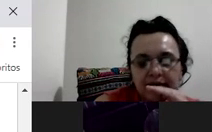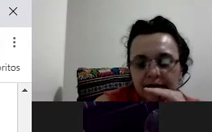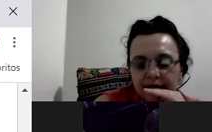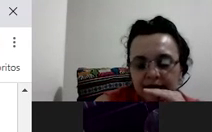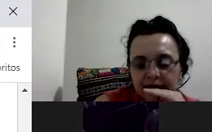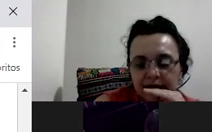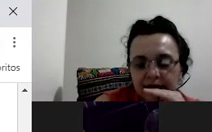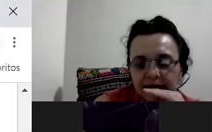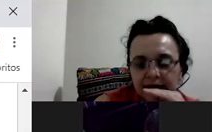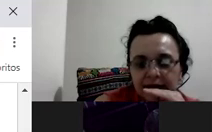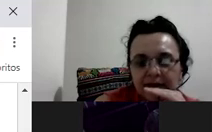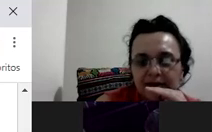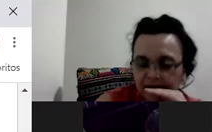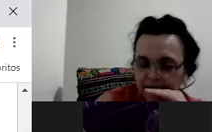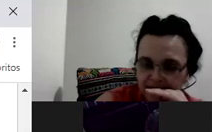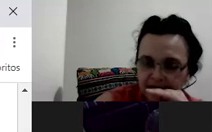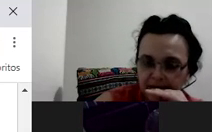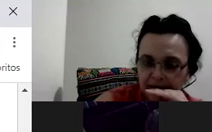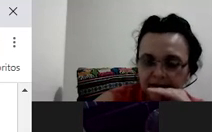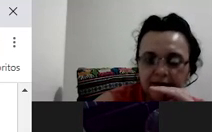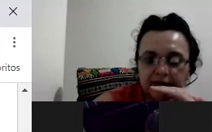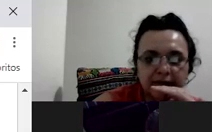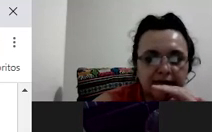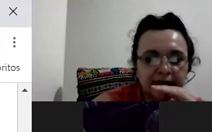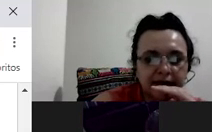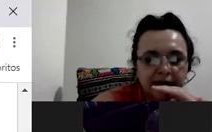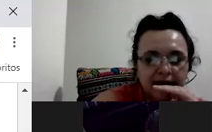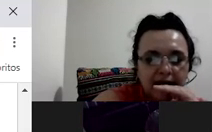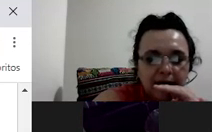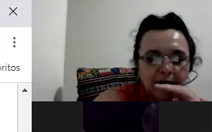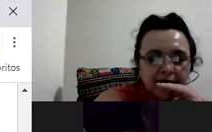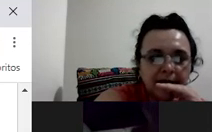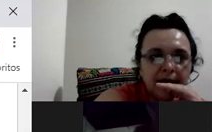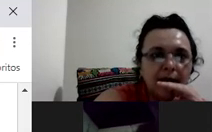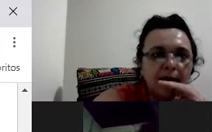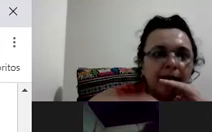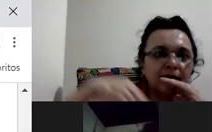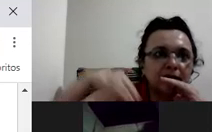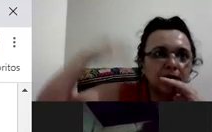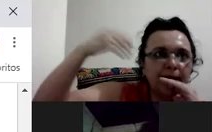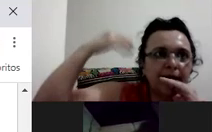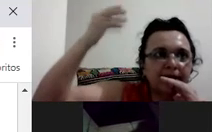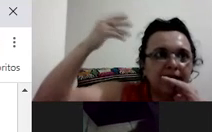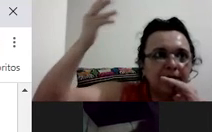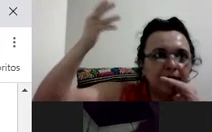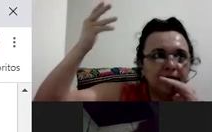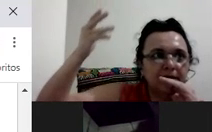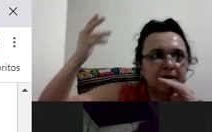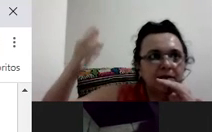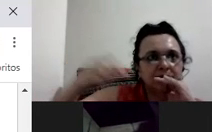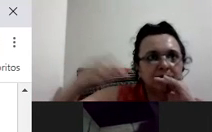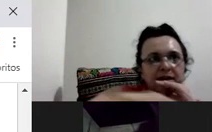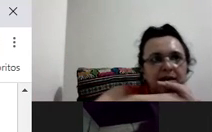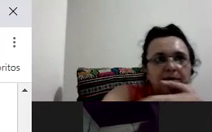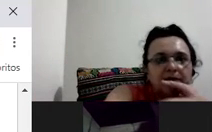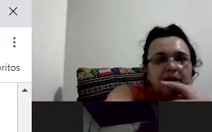final. Er. Hoy se, ¿sí se acuerdan? Y cuando estamos ocupando superlativo,